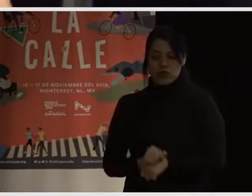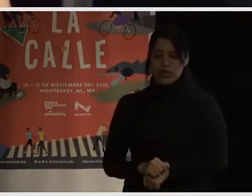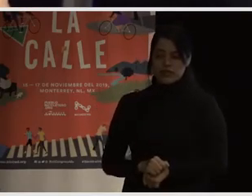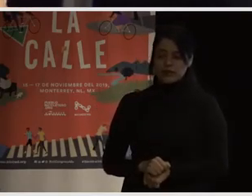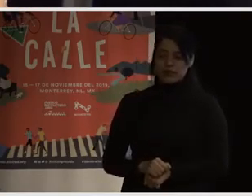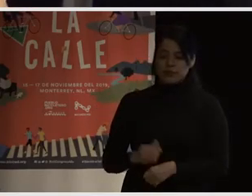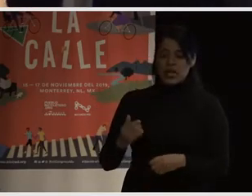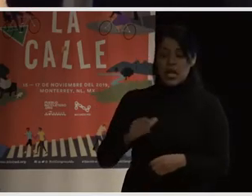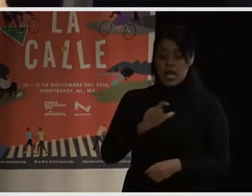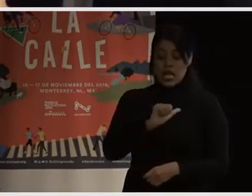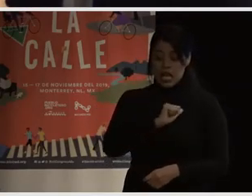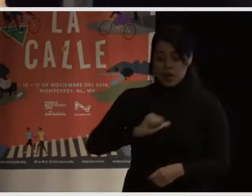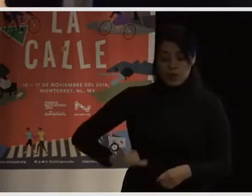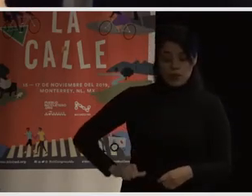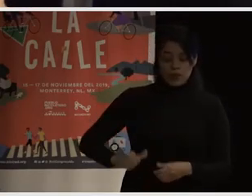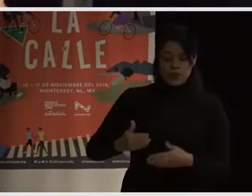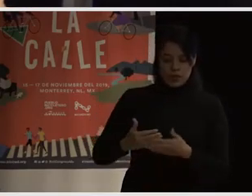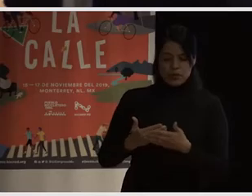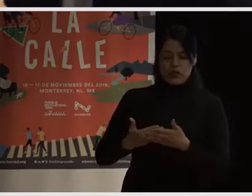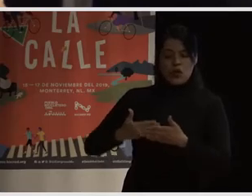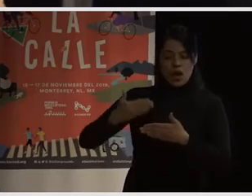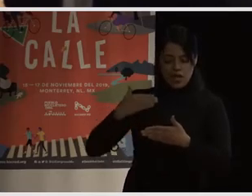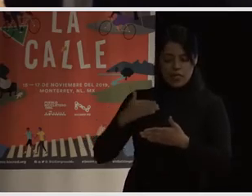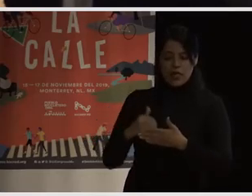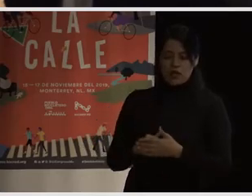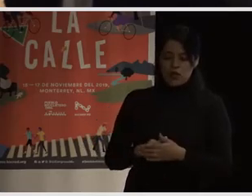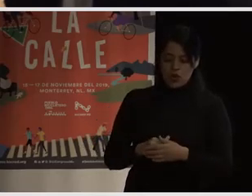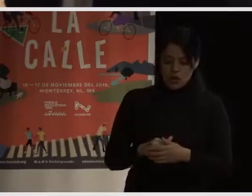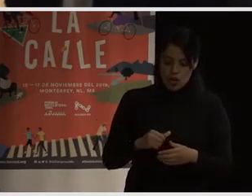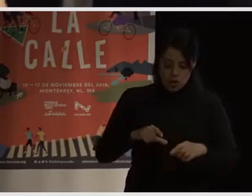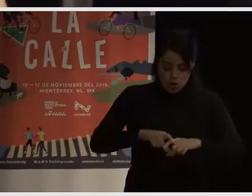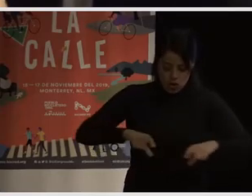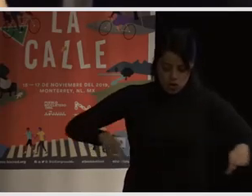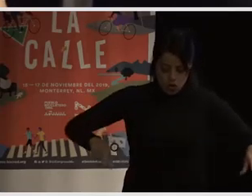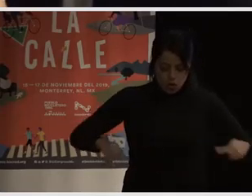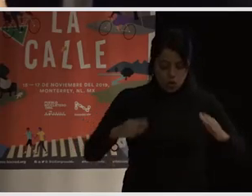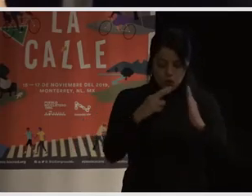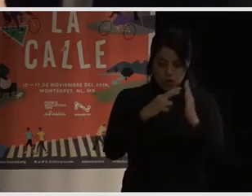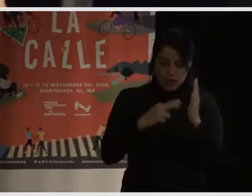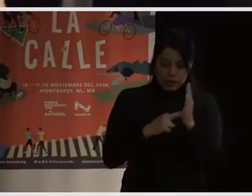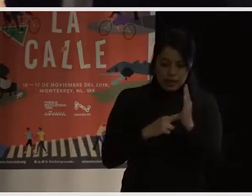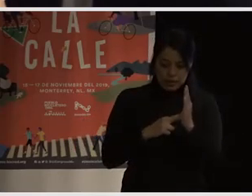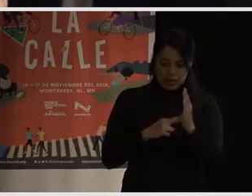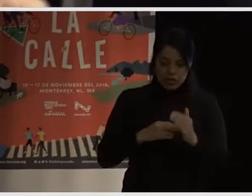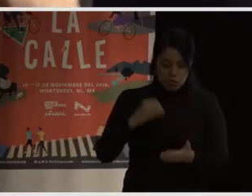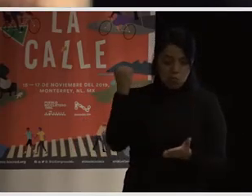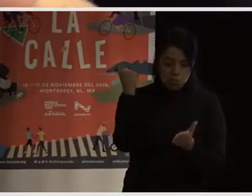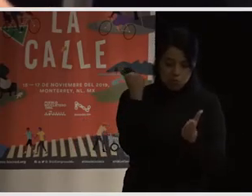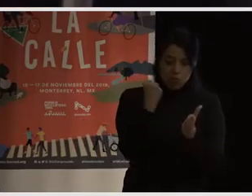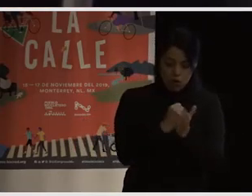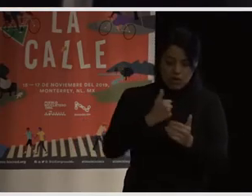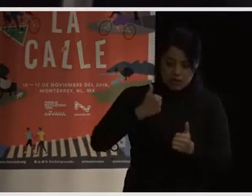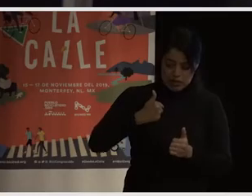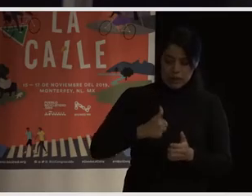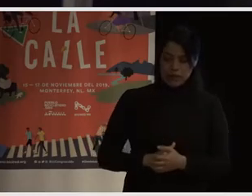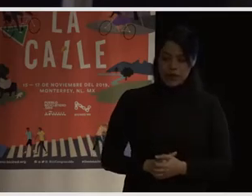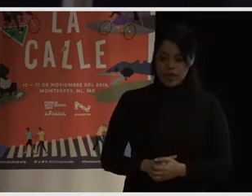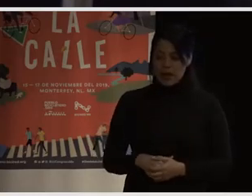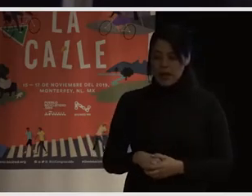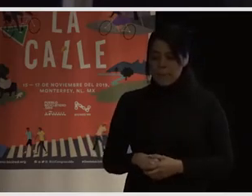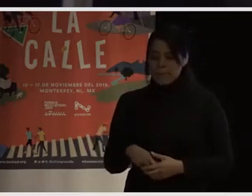pasada aprueba un reglamento de banquetas que también es uno de los grandes temas a discutirse actualmente la banqueta